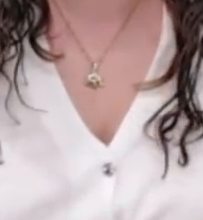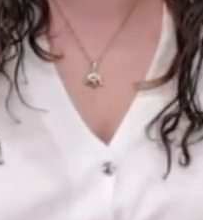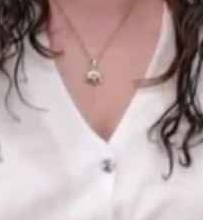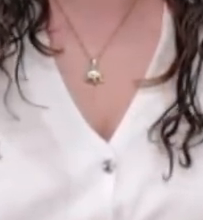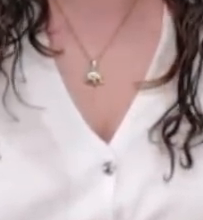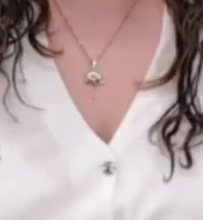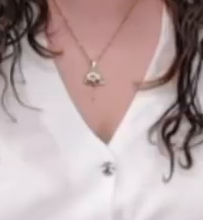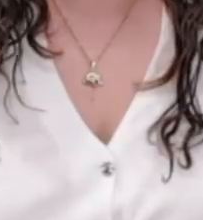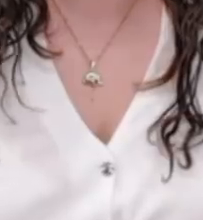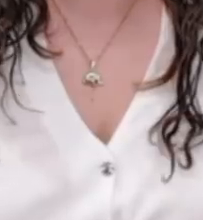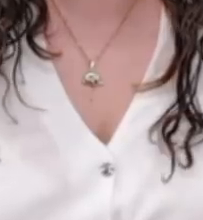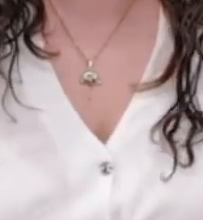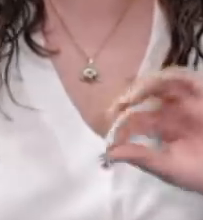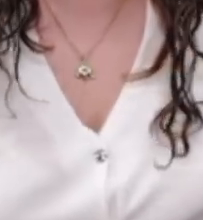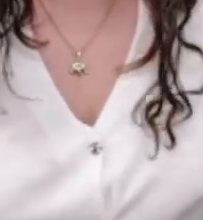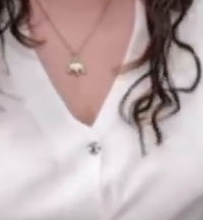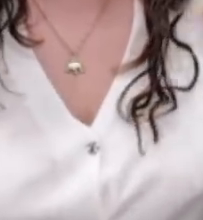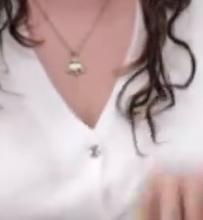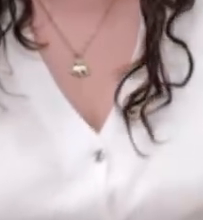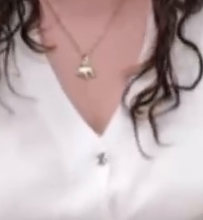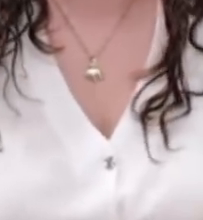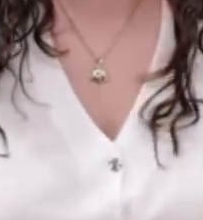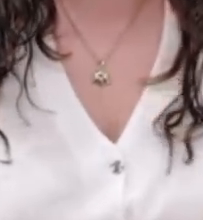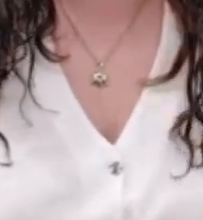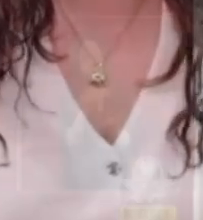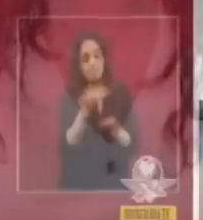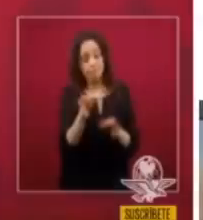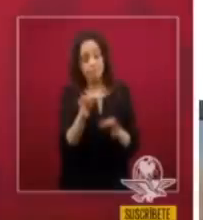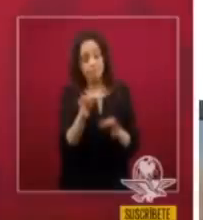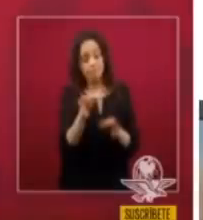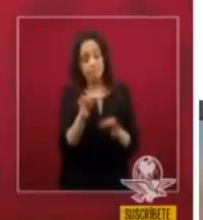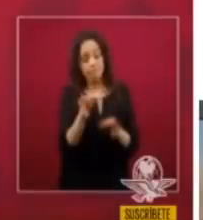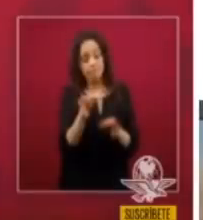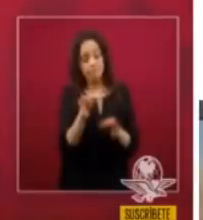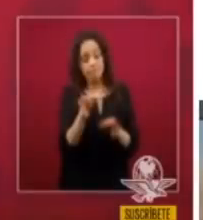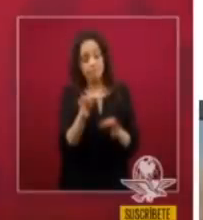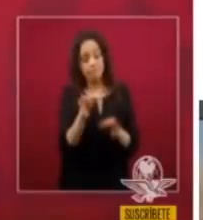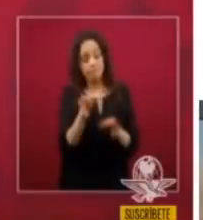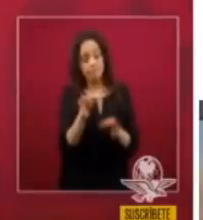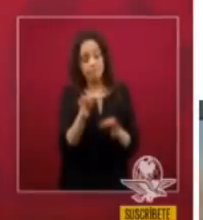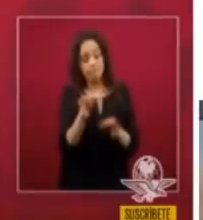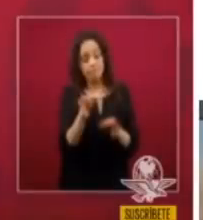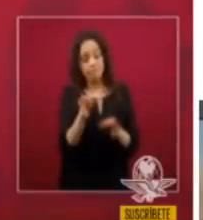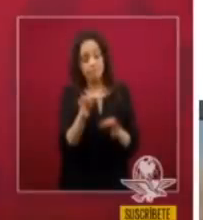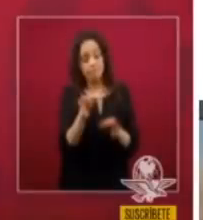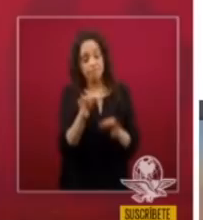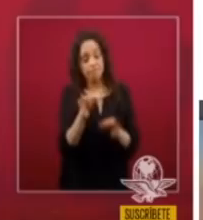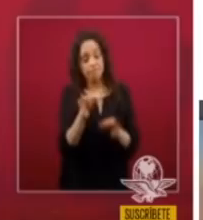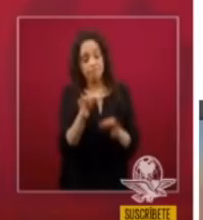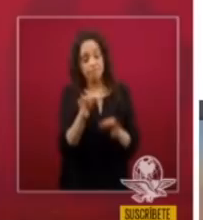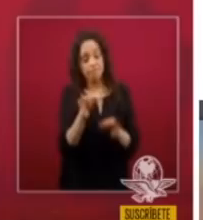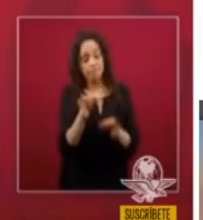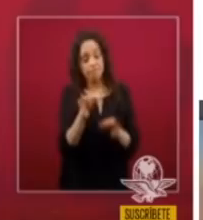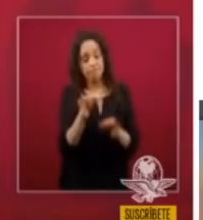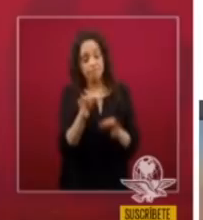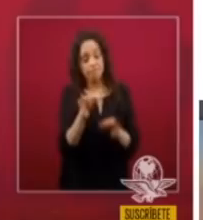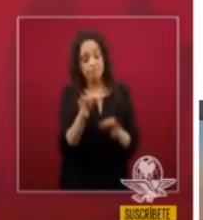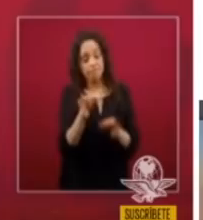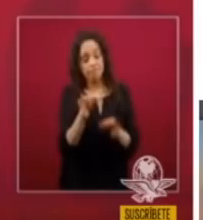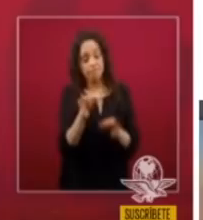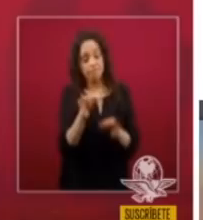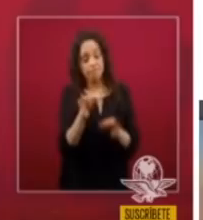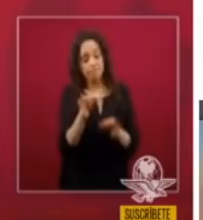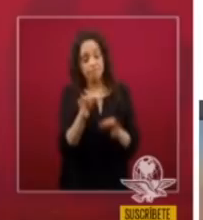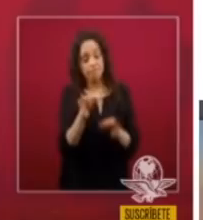que dijo el subsecretario Hugo López-Gatell también en referencia con esta situación que se está dando con el polvo